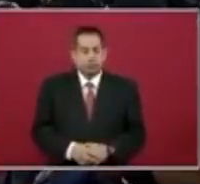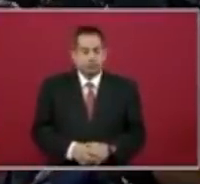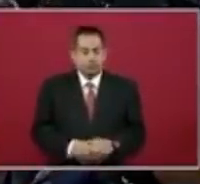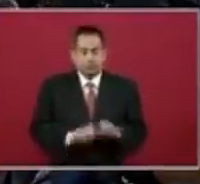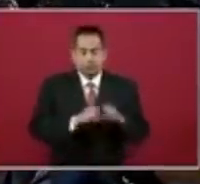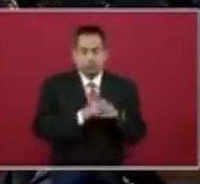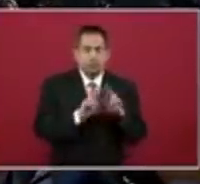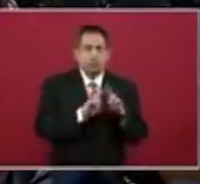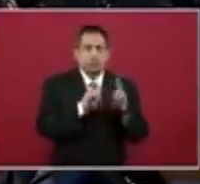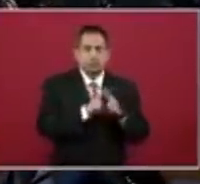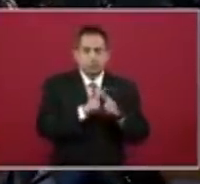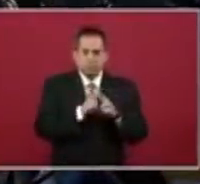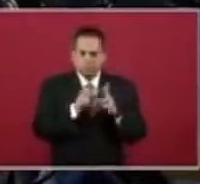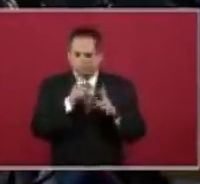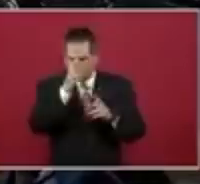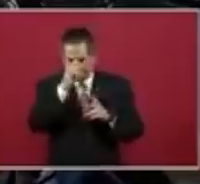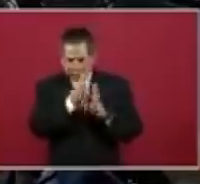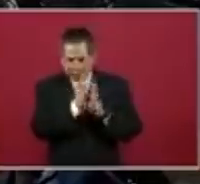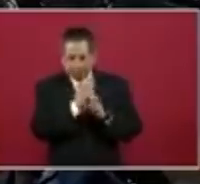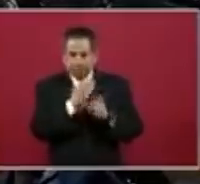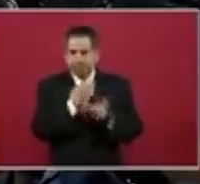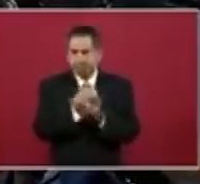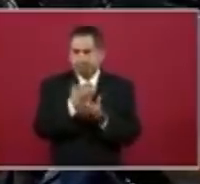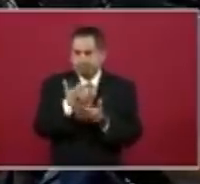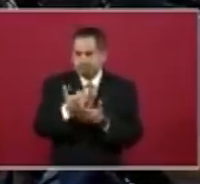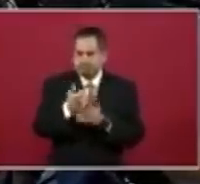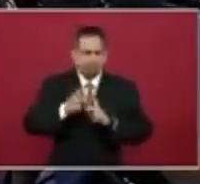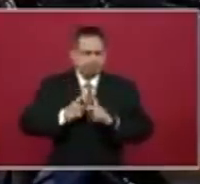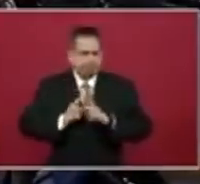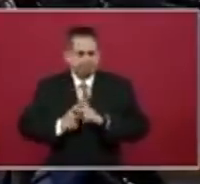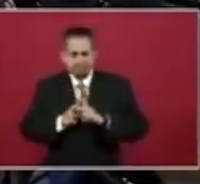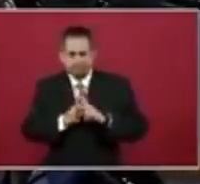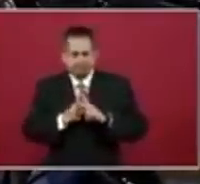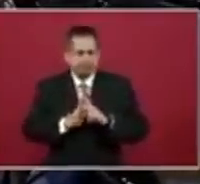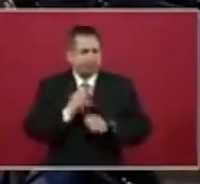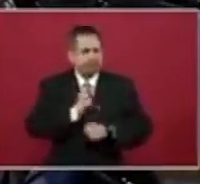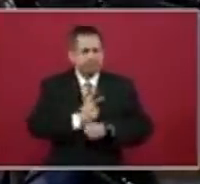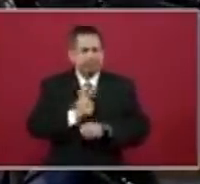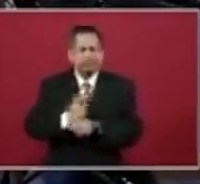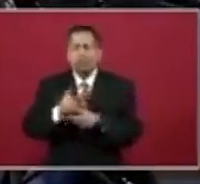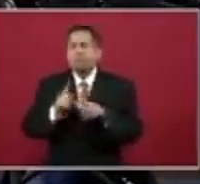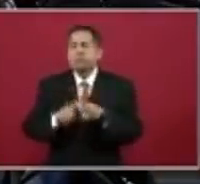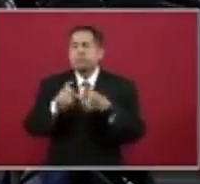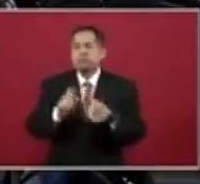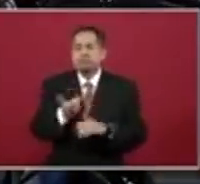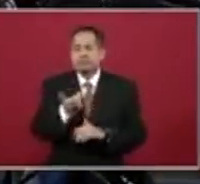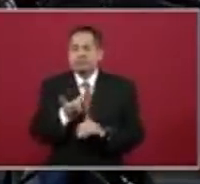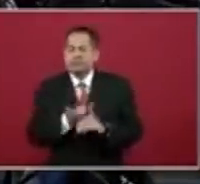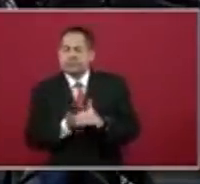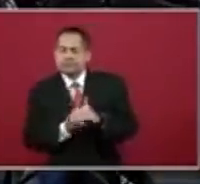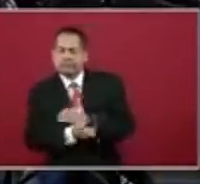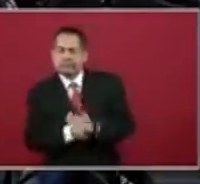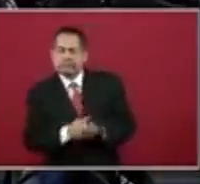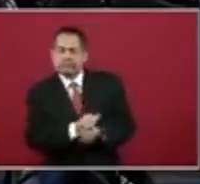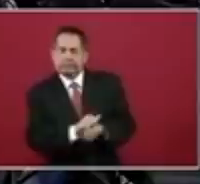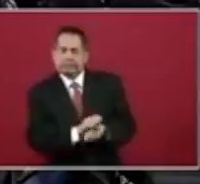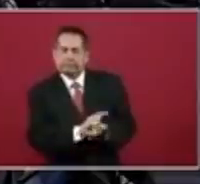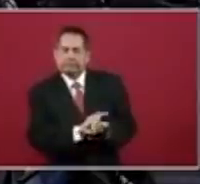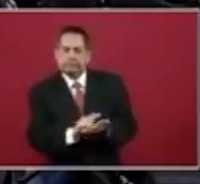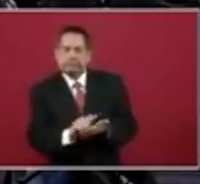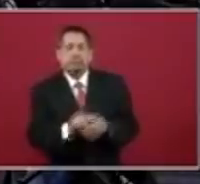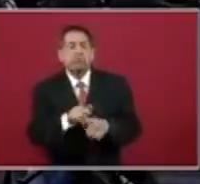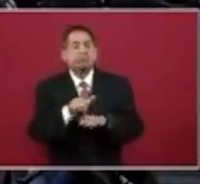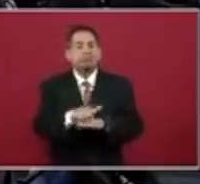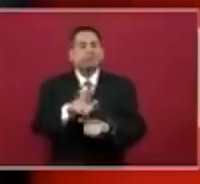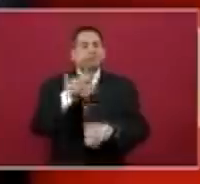se desarrolló una metodología de análisis para poder identificar los casos de lavado de dinero relacionados con robo de hidrocarburos. Con